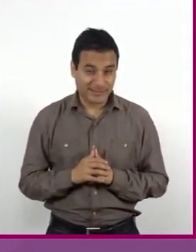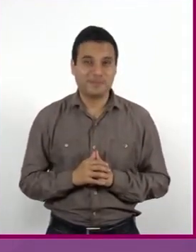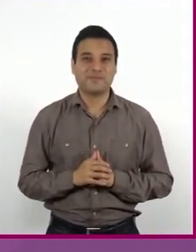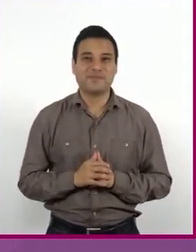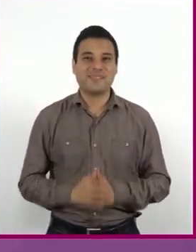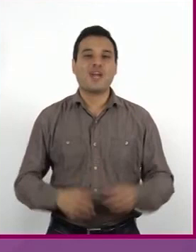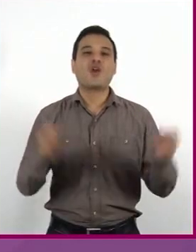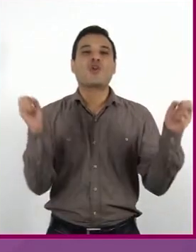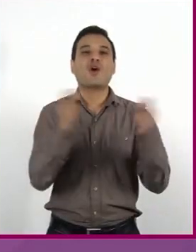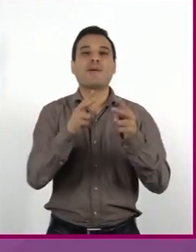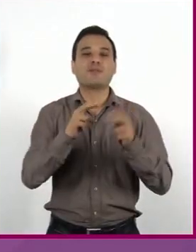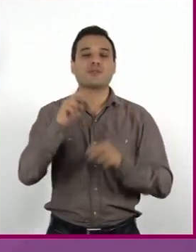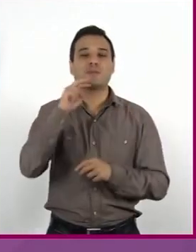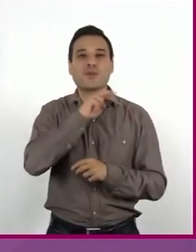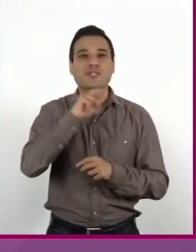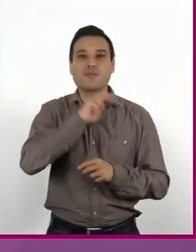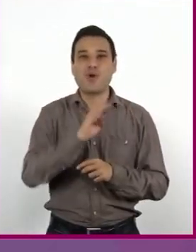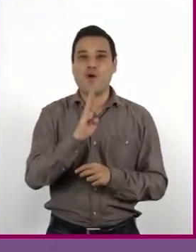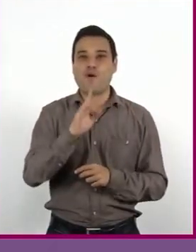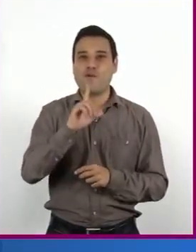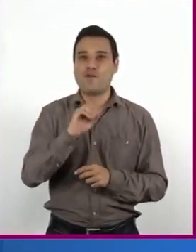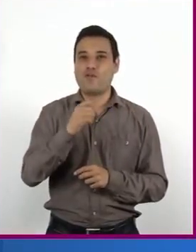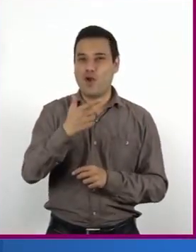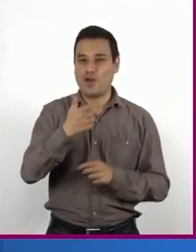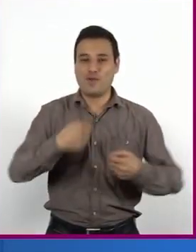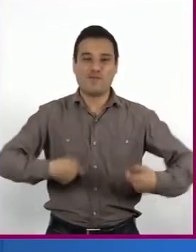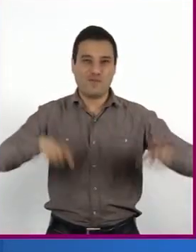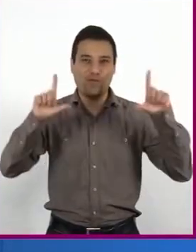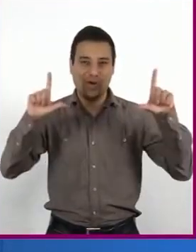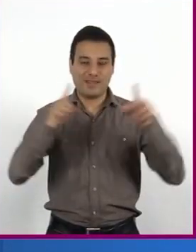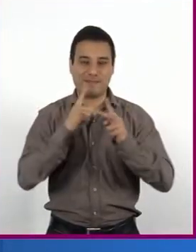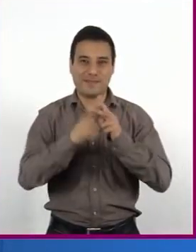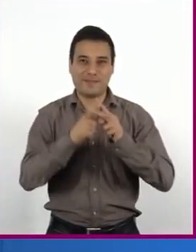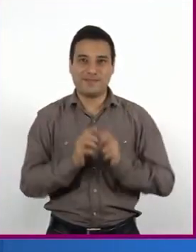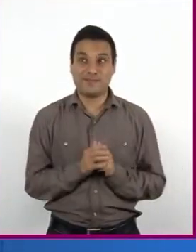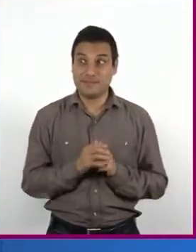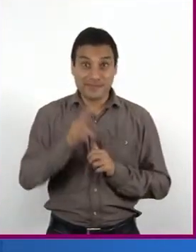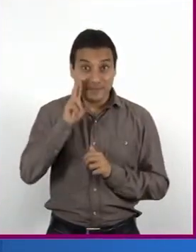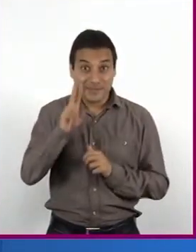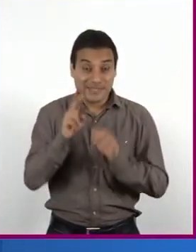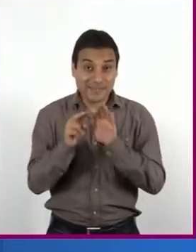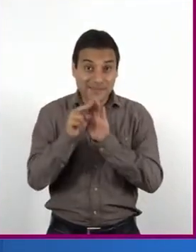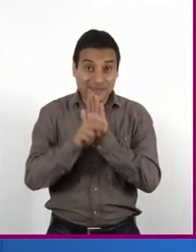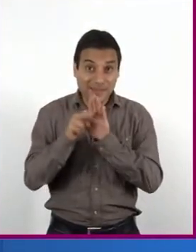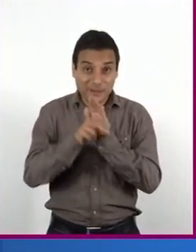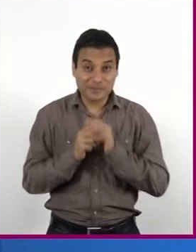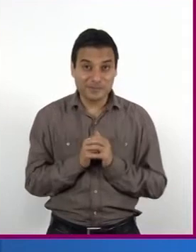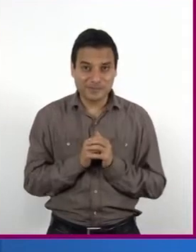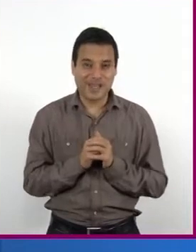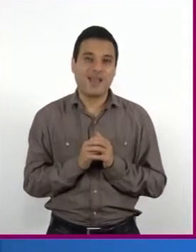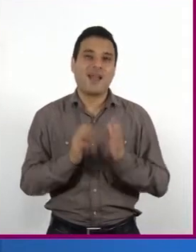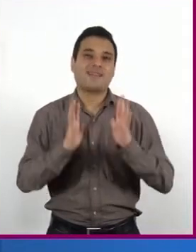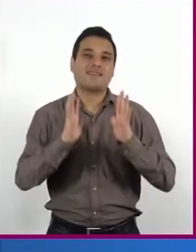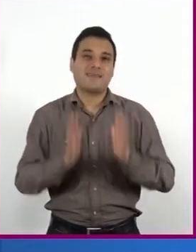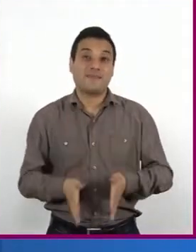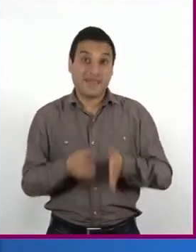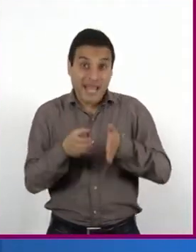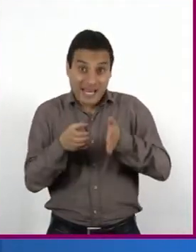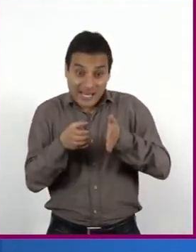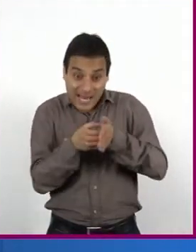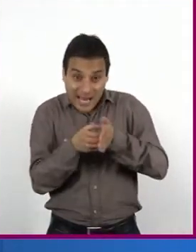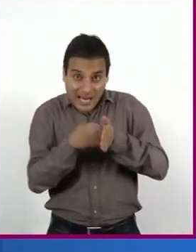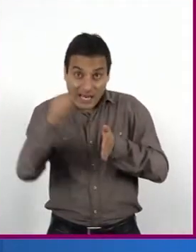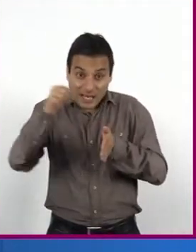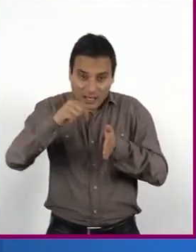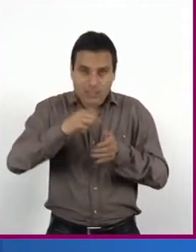Nos vemos en el próximo vlog de las matemáticas. En el audiovisual, pudimos darnos cuenta que el cubo tiene 11